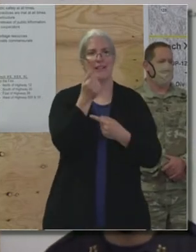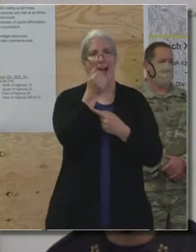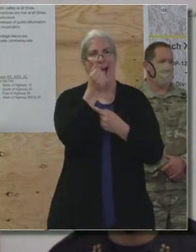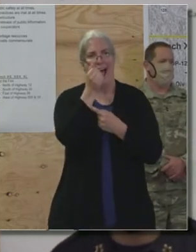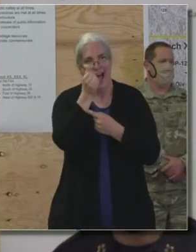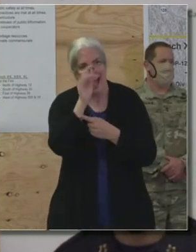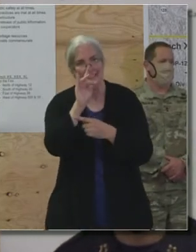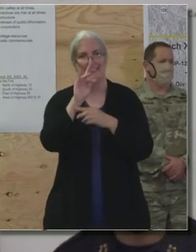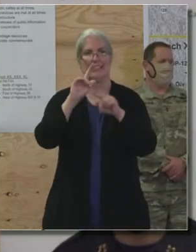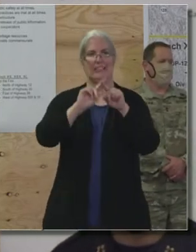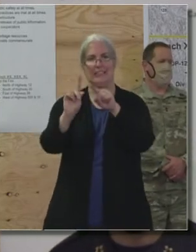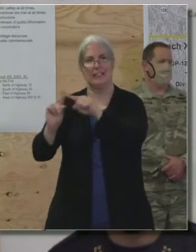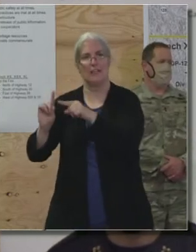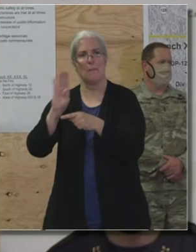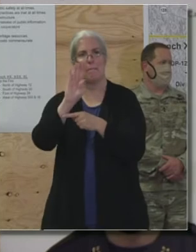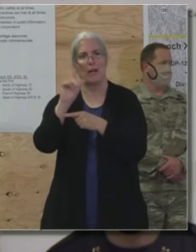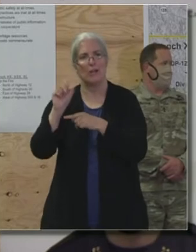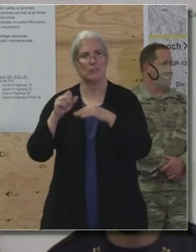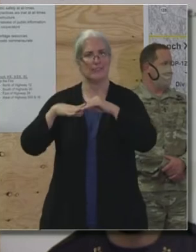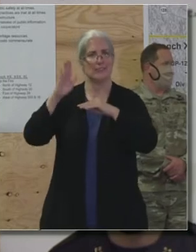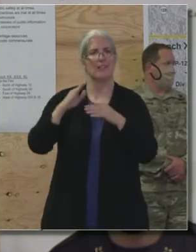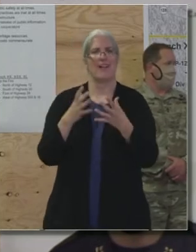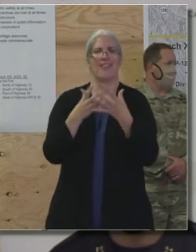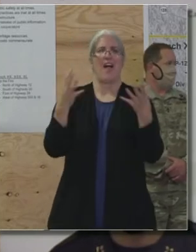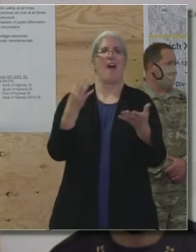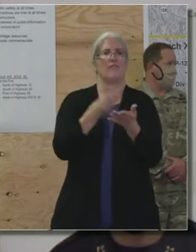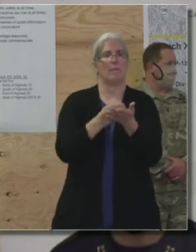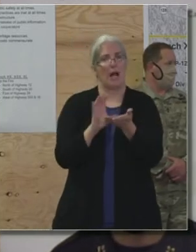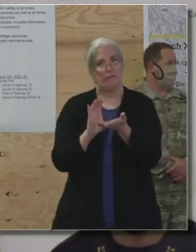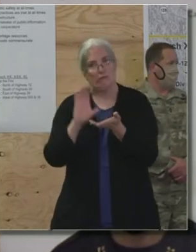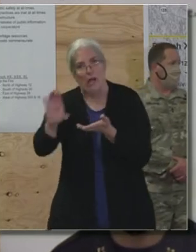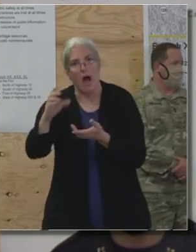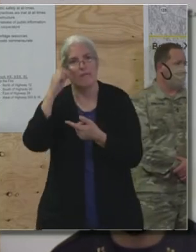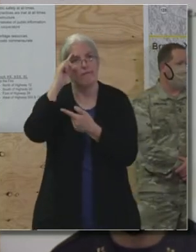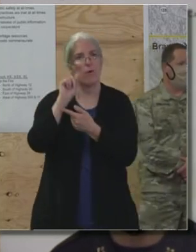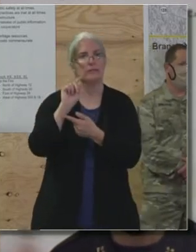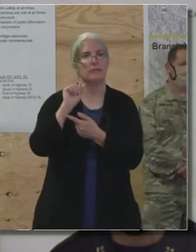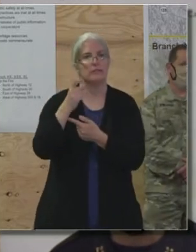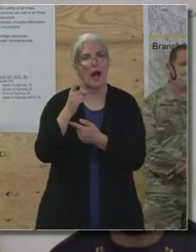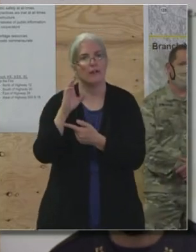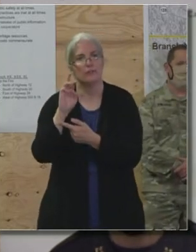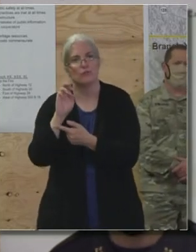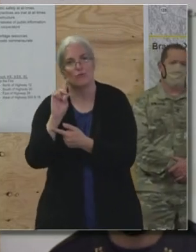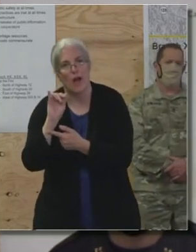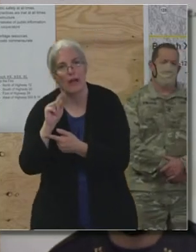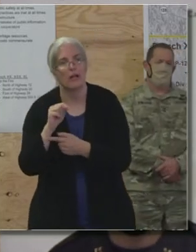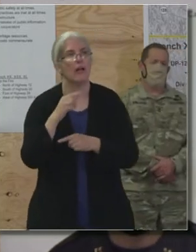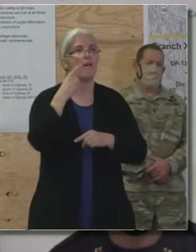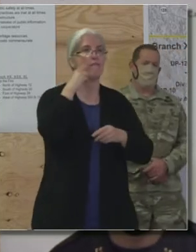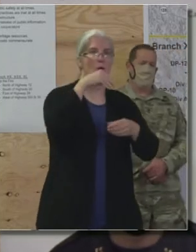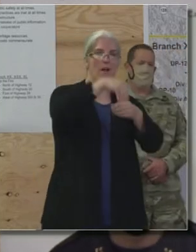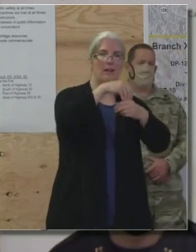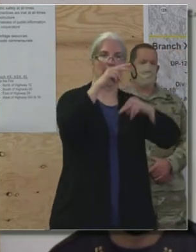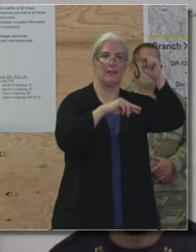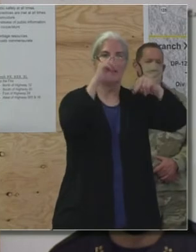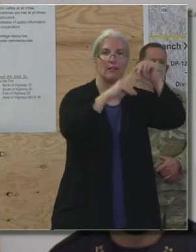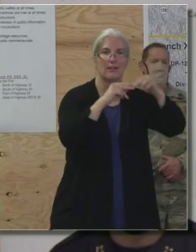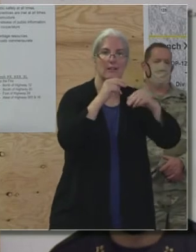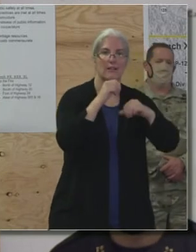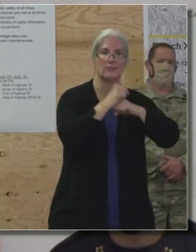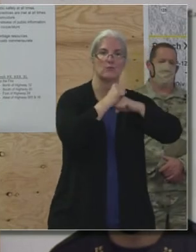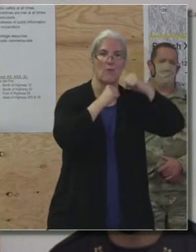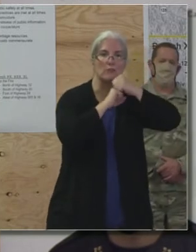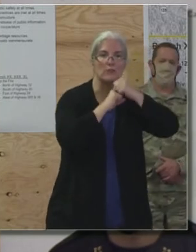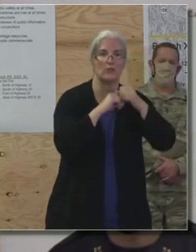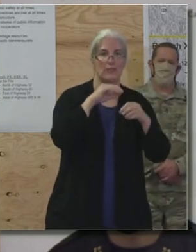de ellos para poner dinero en créditos en las subvenciones para apoyar al localidades e